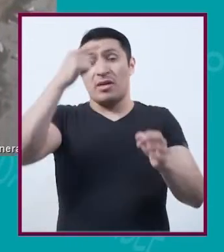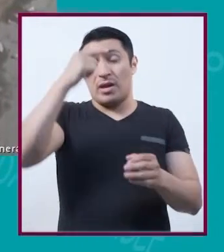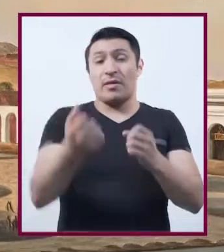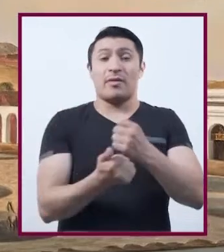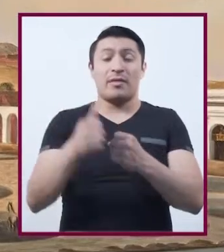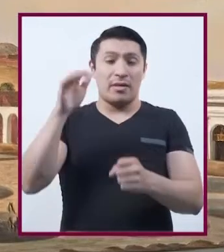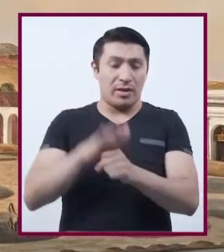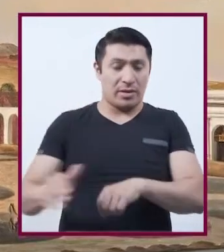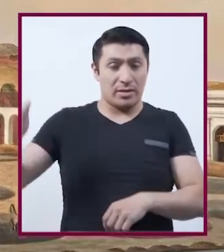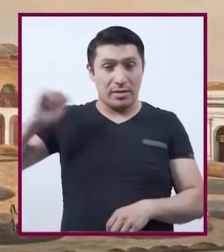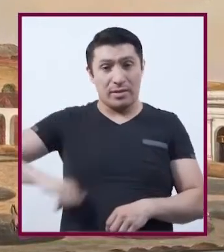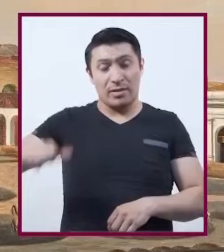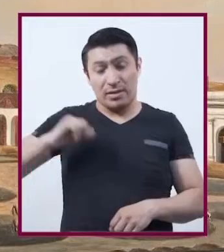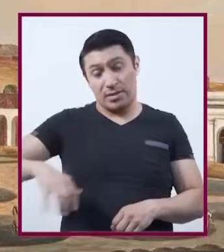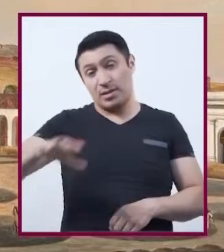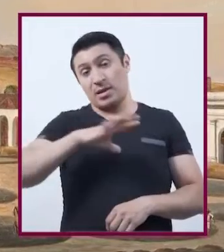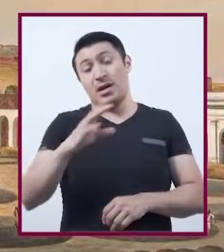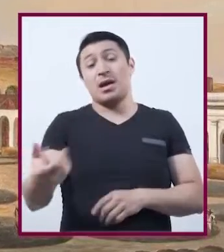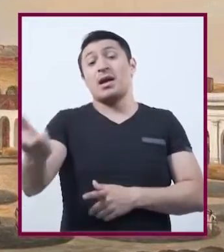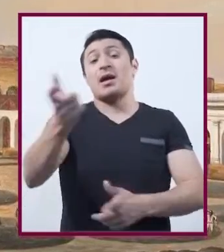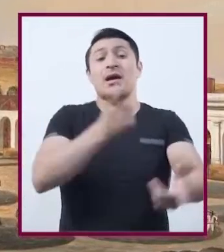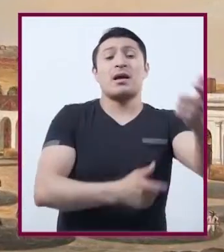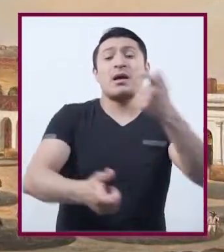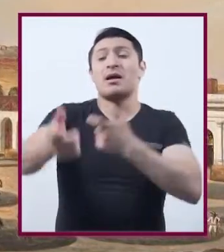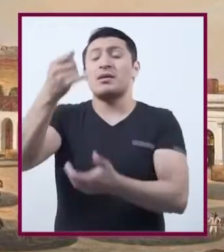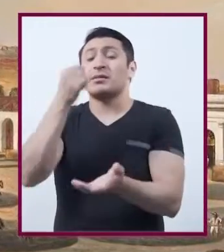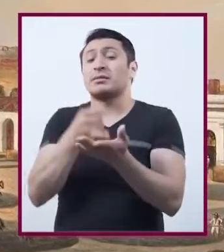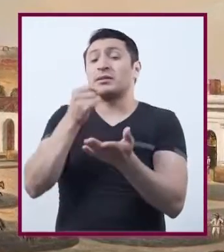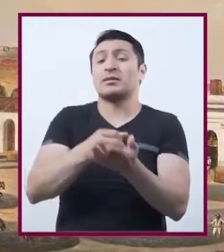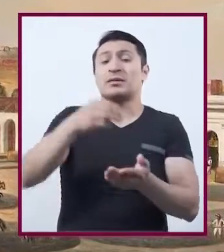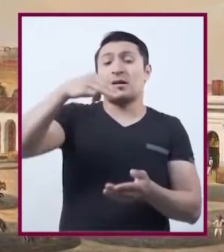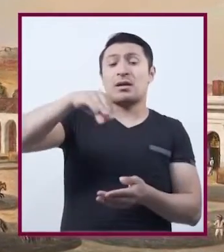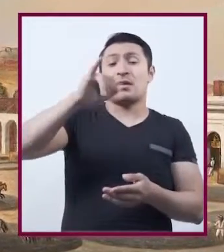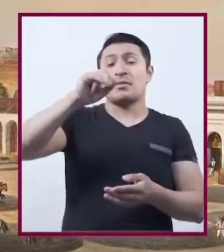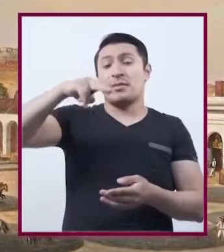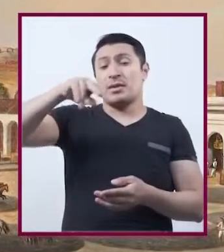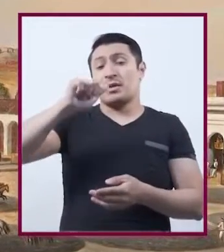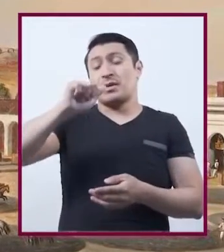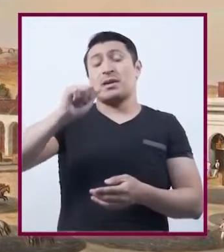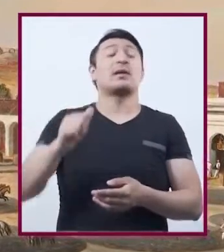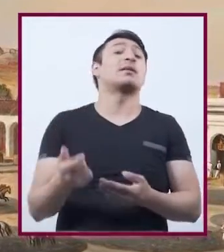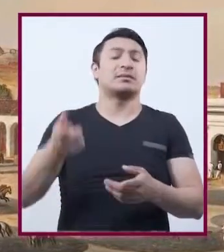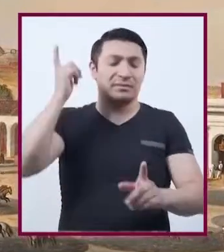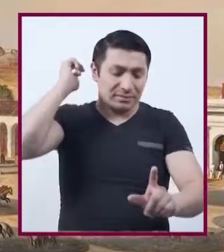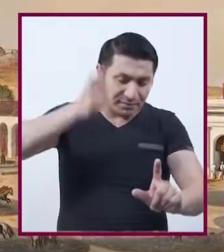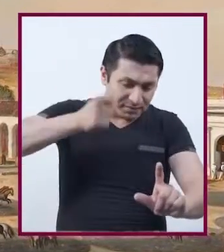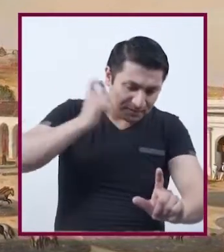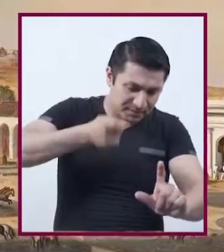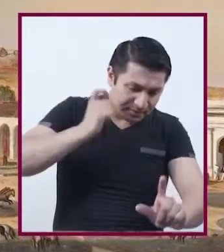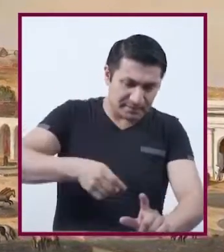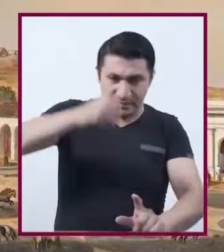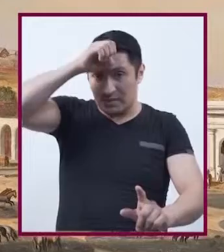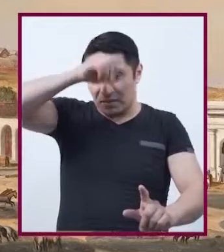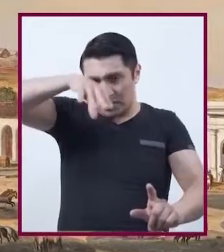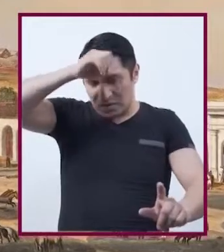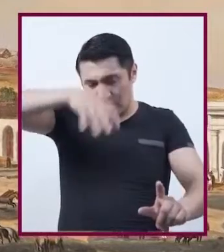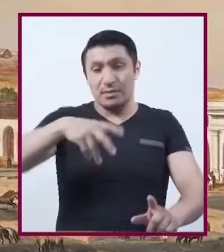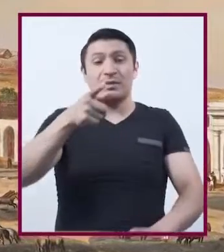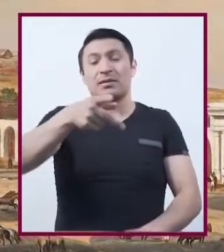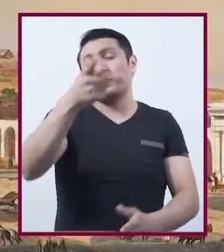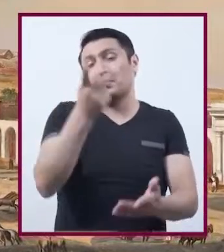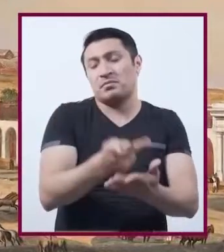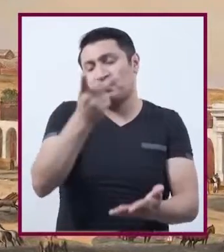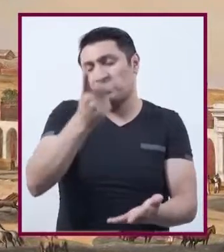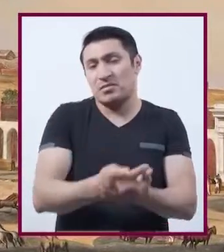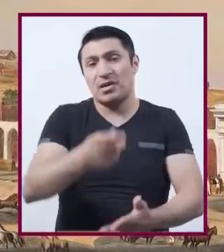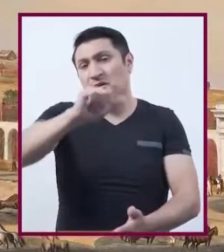año. Otra fuente importante para la administración colonial procedía de la recaudación de impuestos mineros. Como seguramente